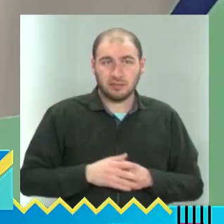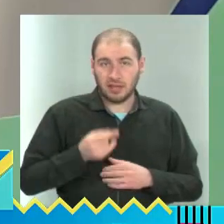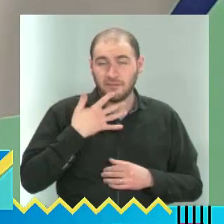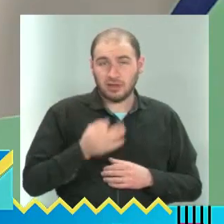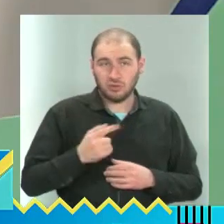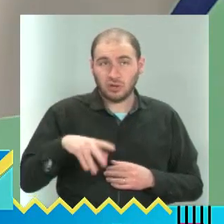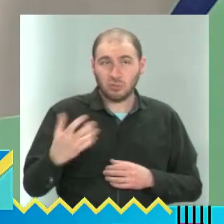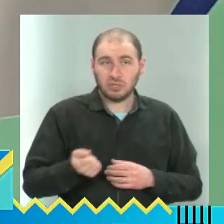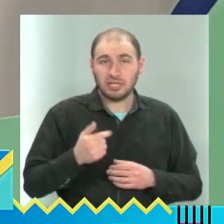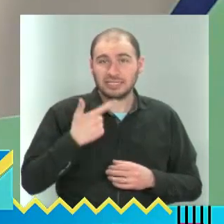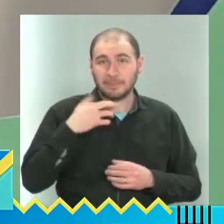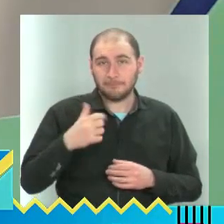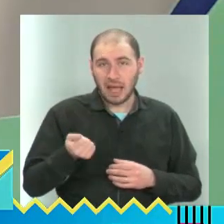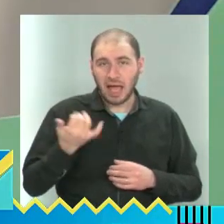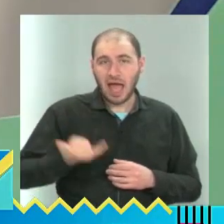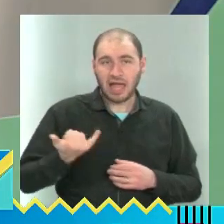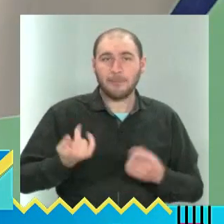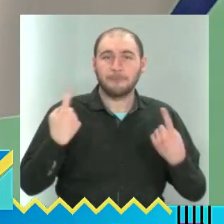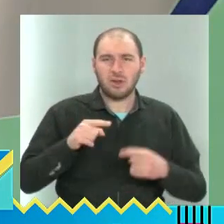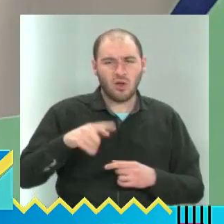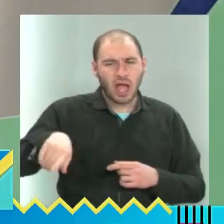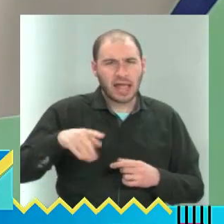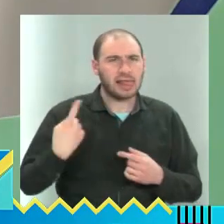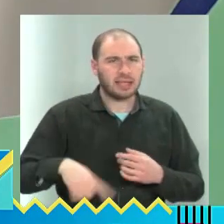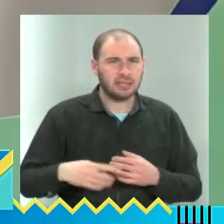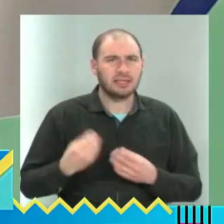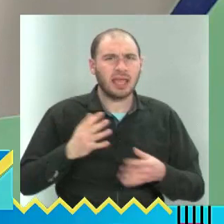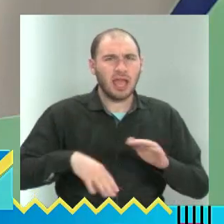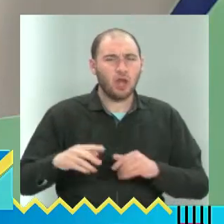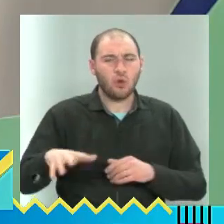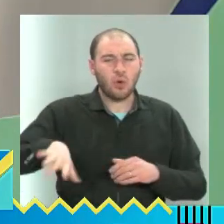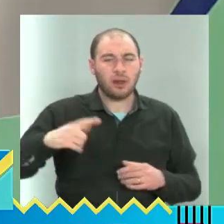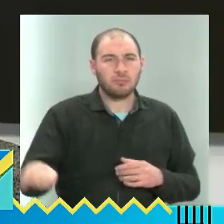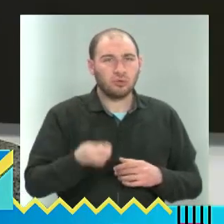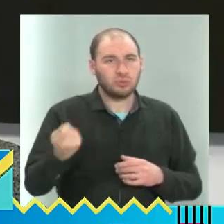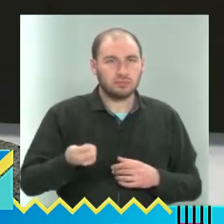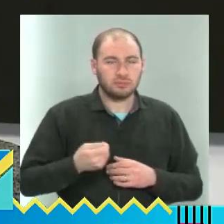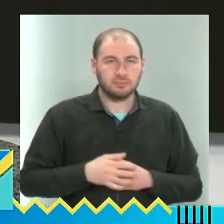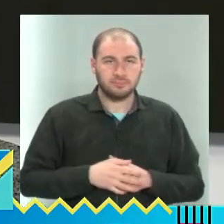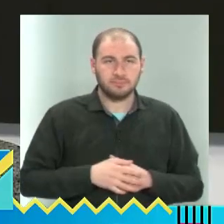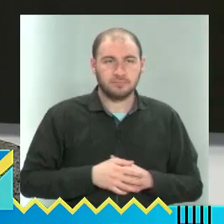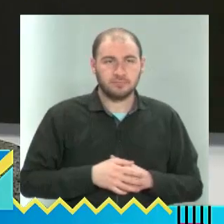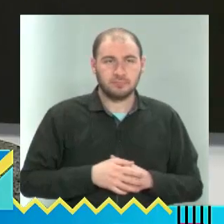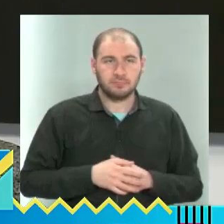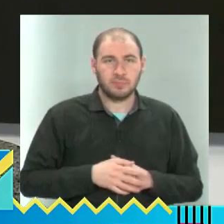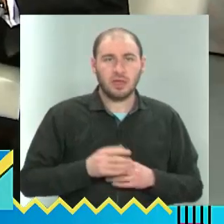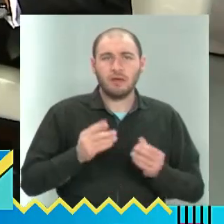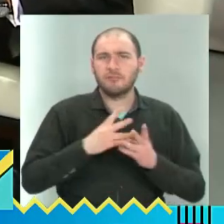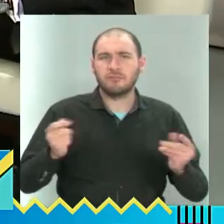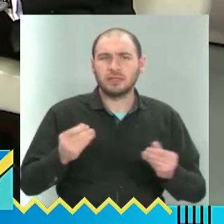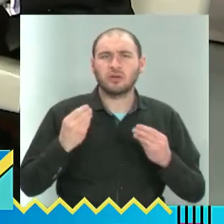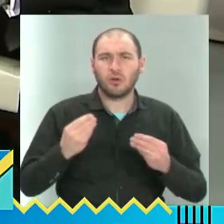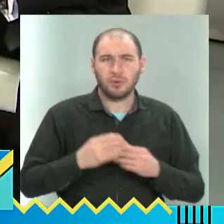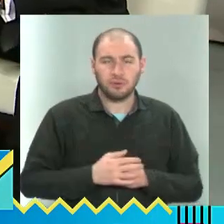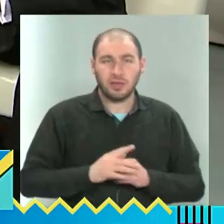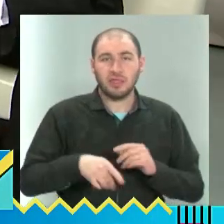habíamos corroborado que existía un spa, pero que allí en realidad lo que existía era un prostíbulo, ¿no? Bueno, esto cómo termina el